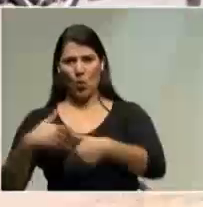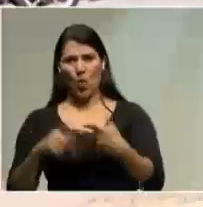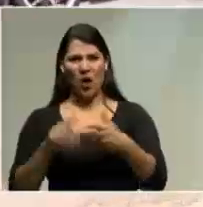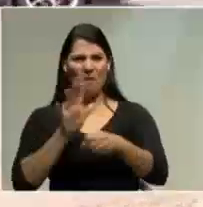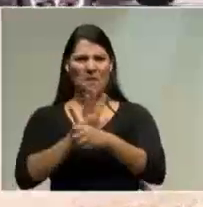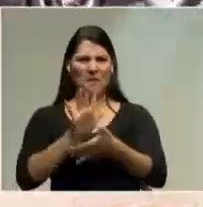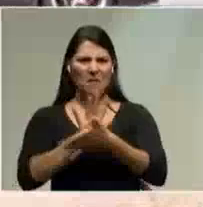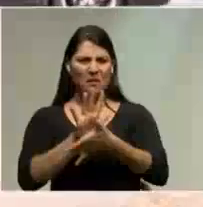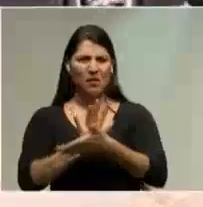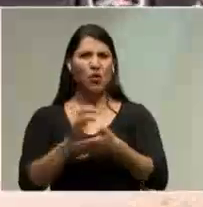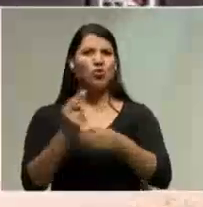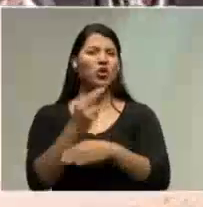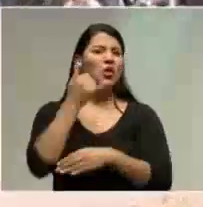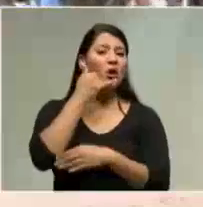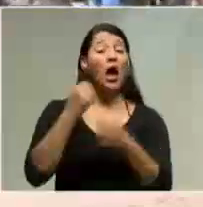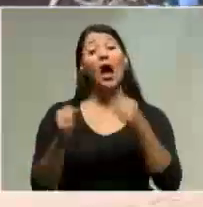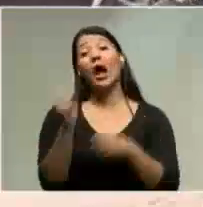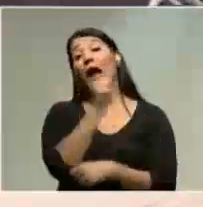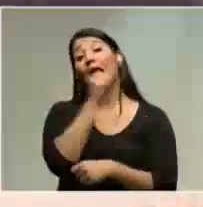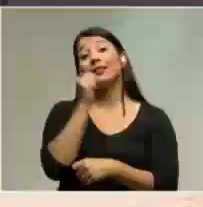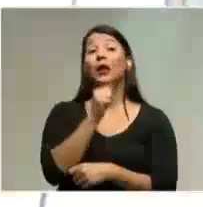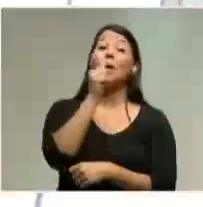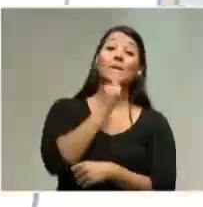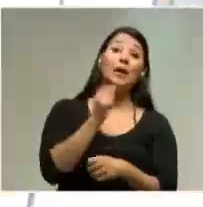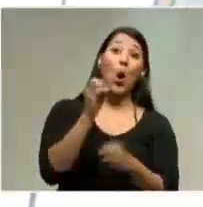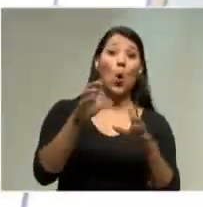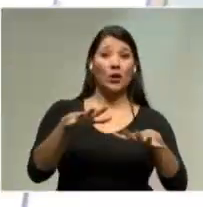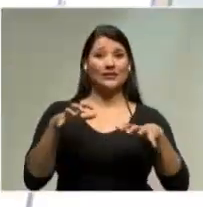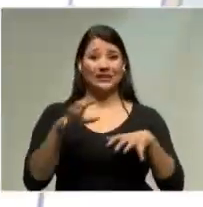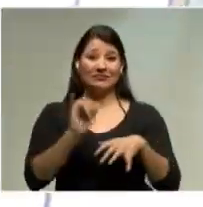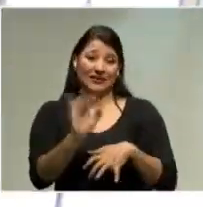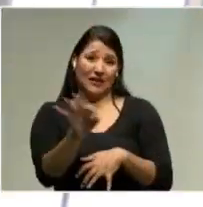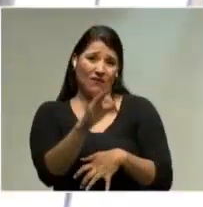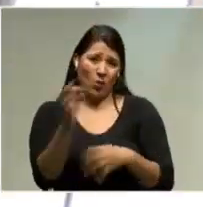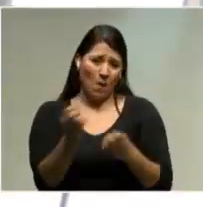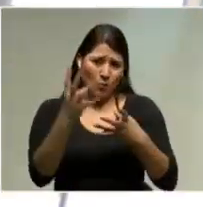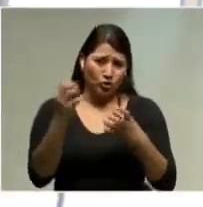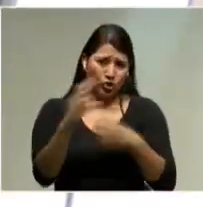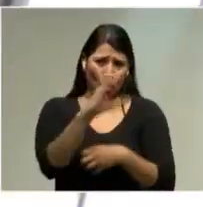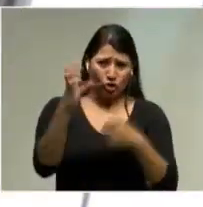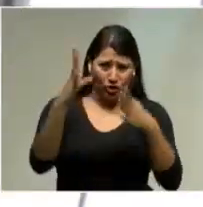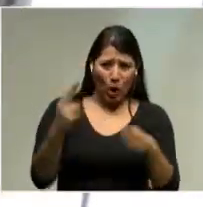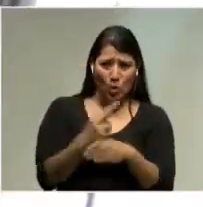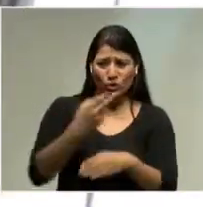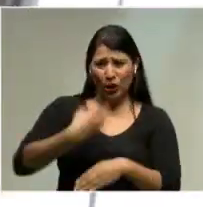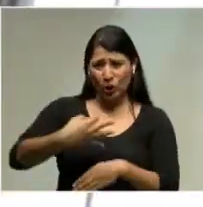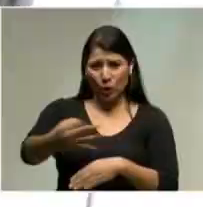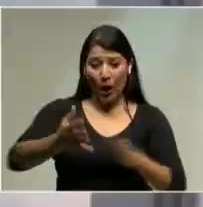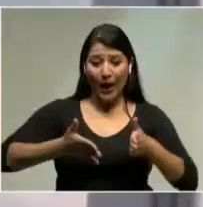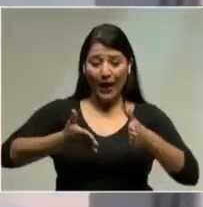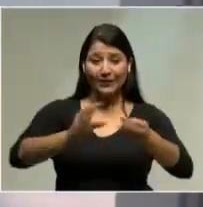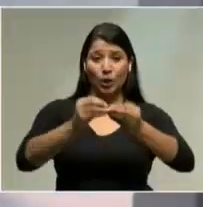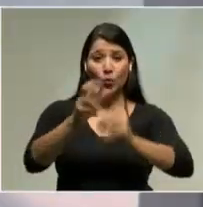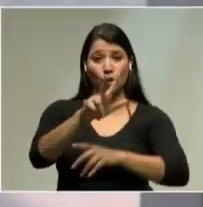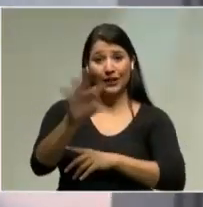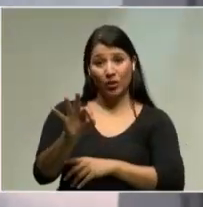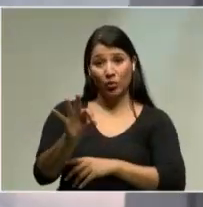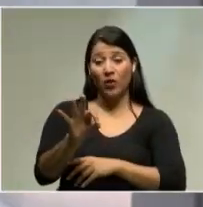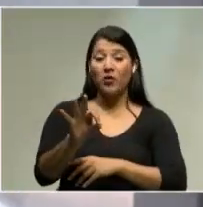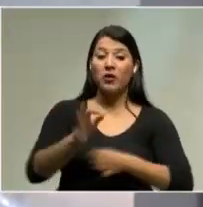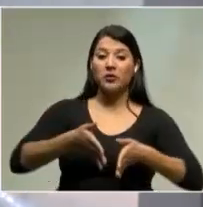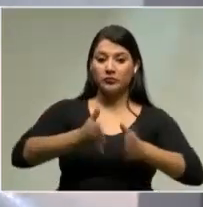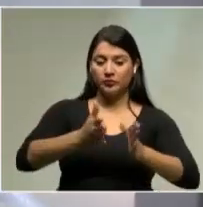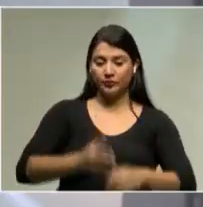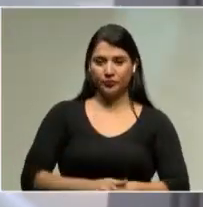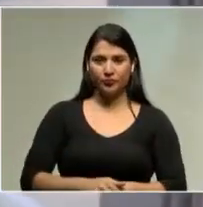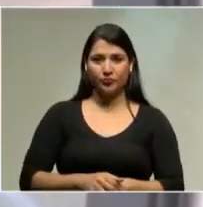usando celular, cantando, con paciencia o estrés, es como miles de costarricenses transitan diariamente la ruta 39, conocida como